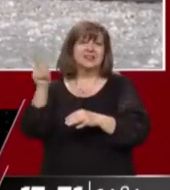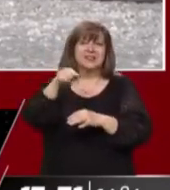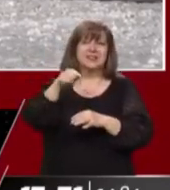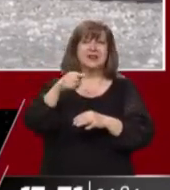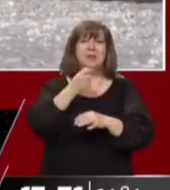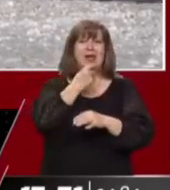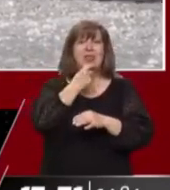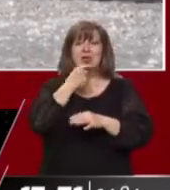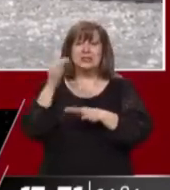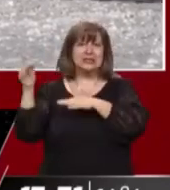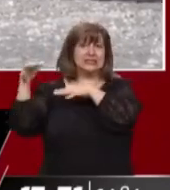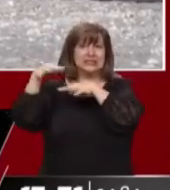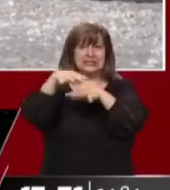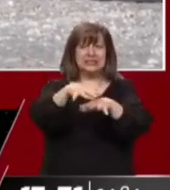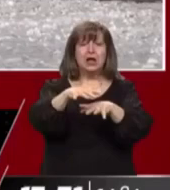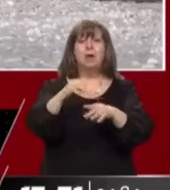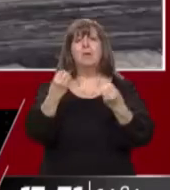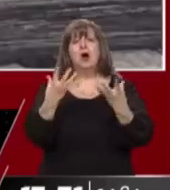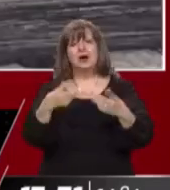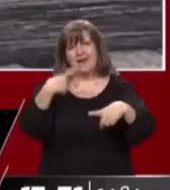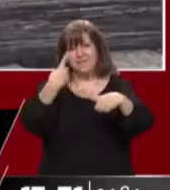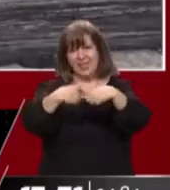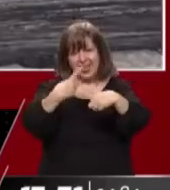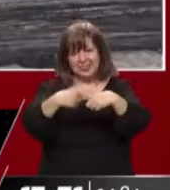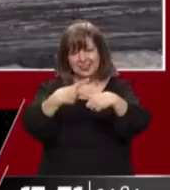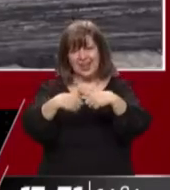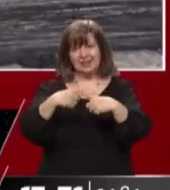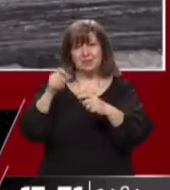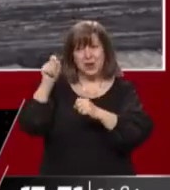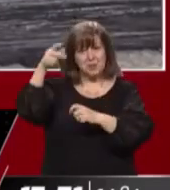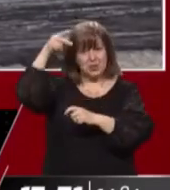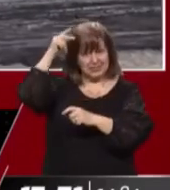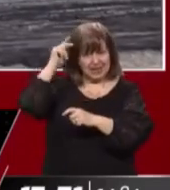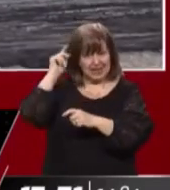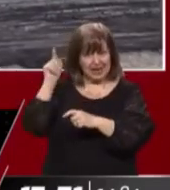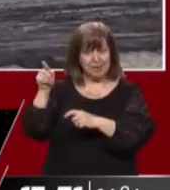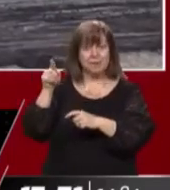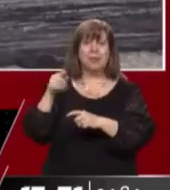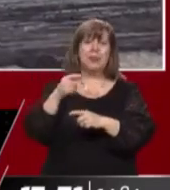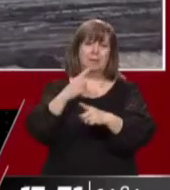esto, justamente en la fiesta patria.